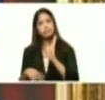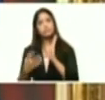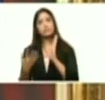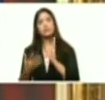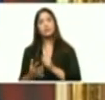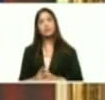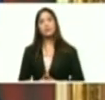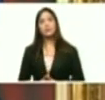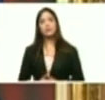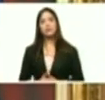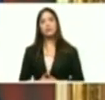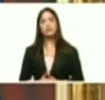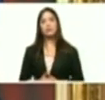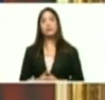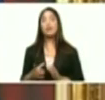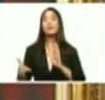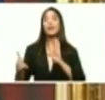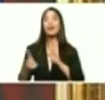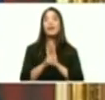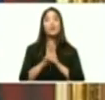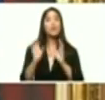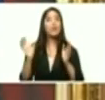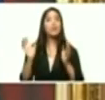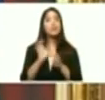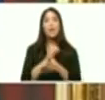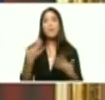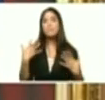alcance, del decreto de emergencia,